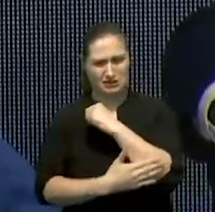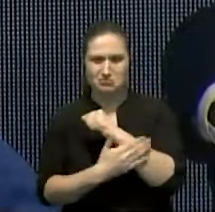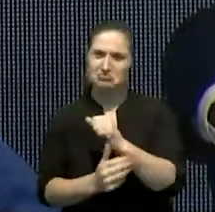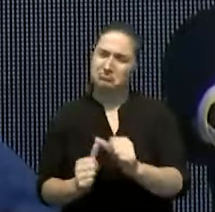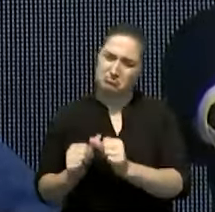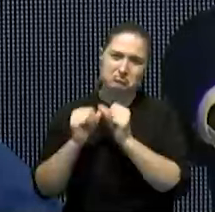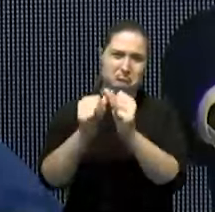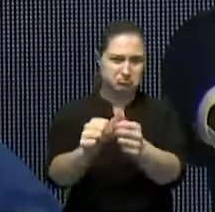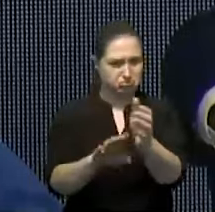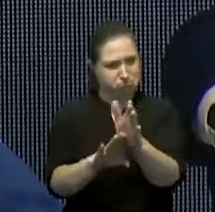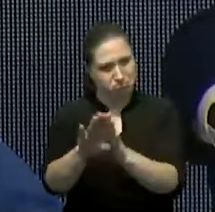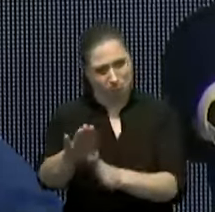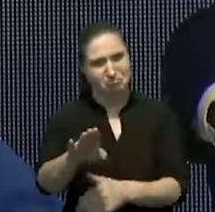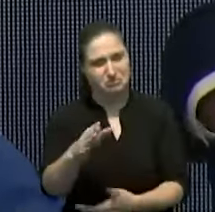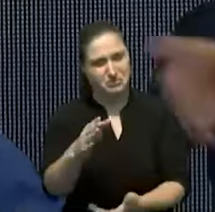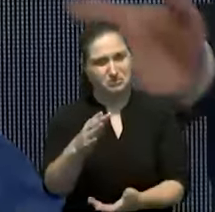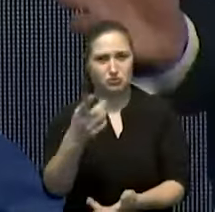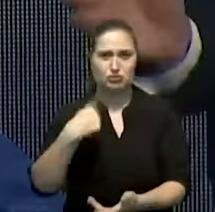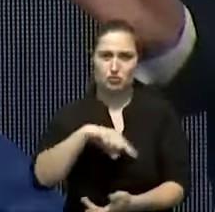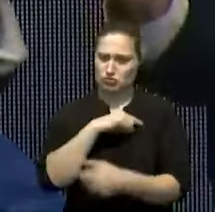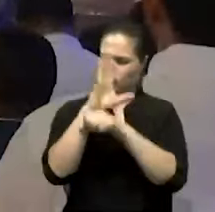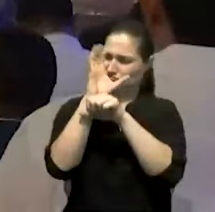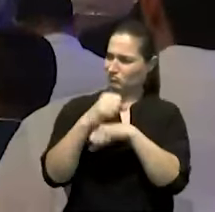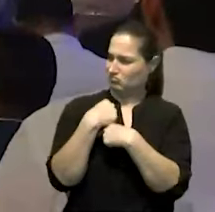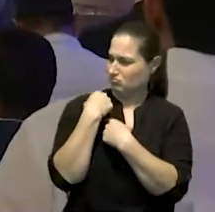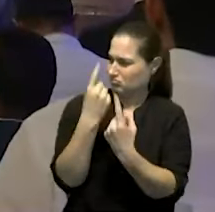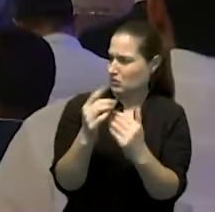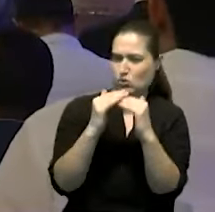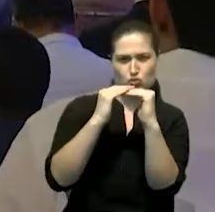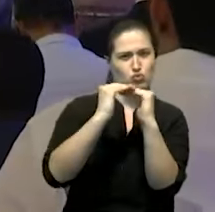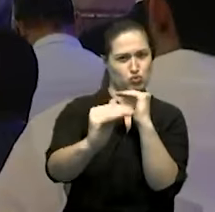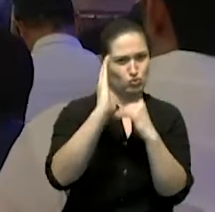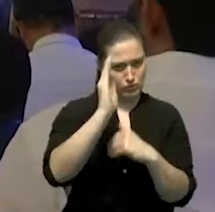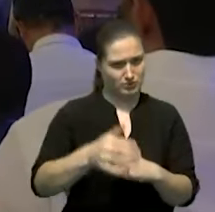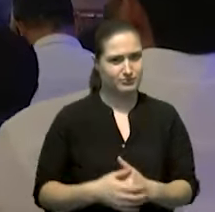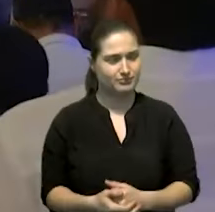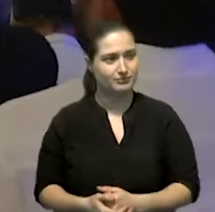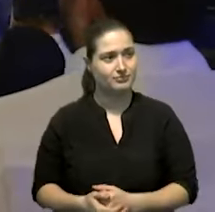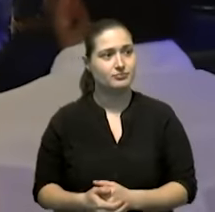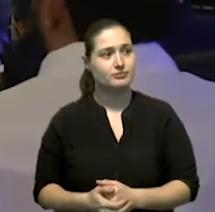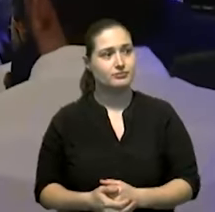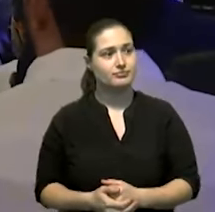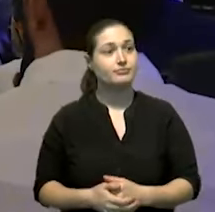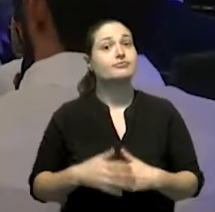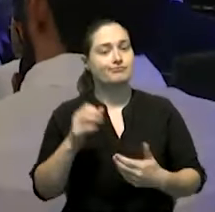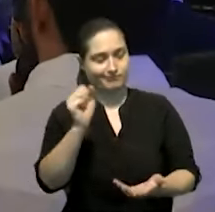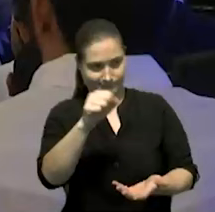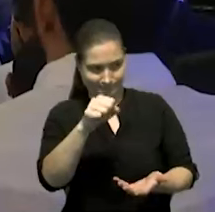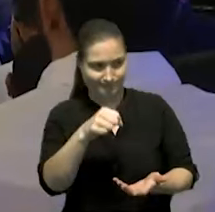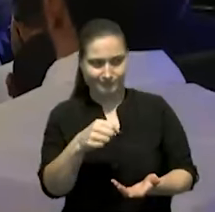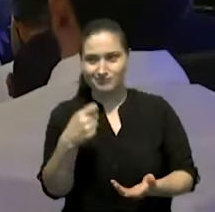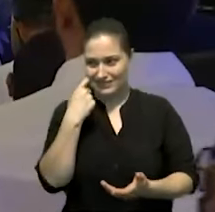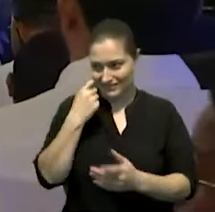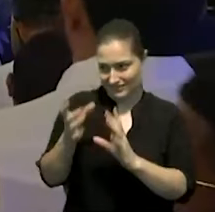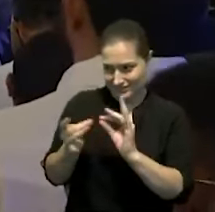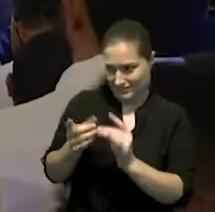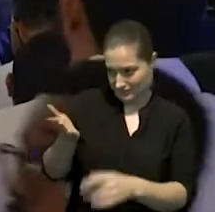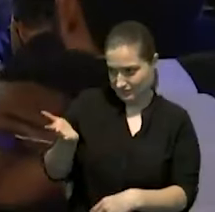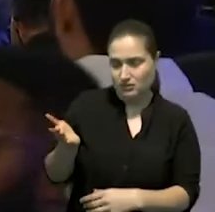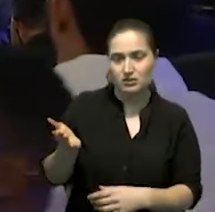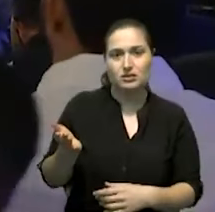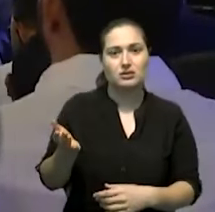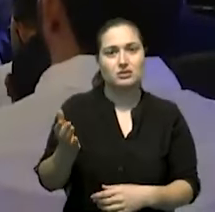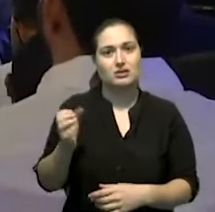a esos niveles que que estamos acostumbrados Sí en adición algo que tú decías edit y doña